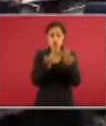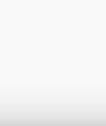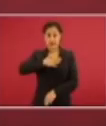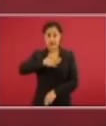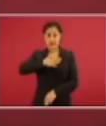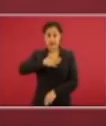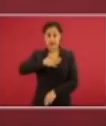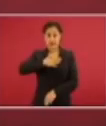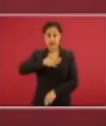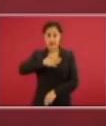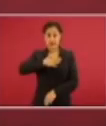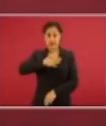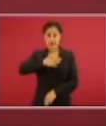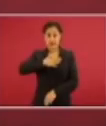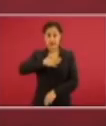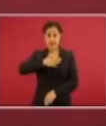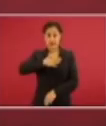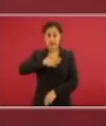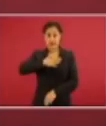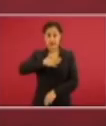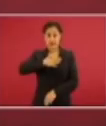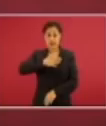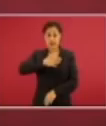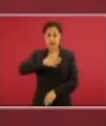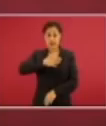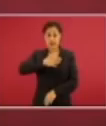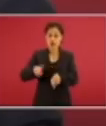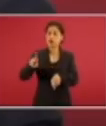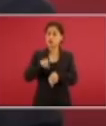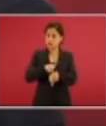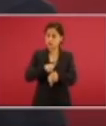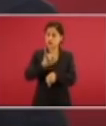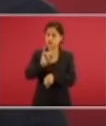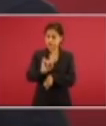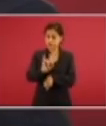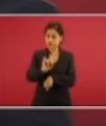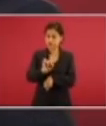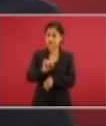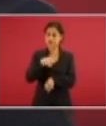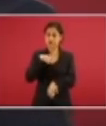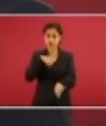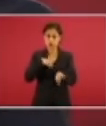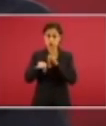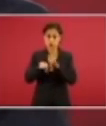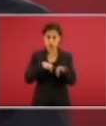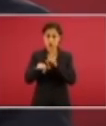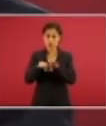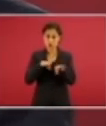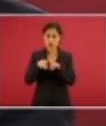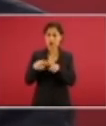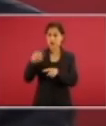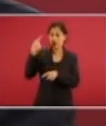iba a trabajar. Y esto fue lo que contestó el presidente Andrés Manuel. Igual, o a lo mejor un poco más que antes,